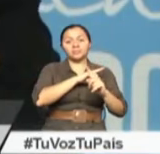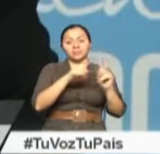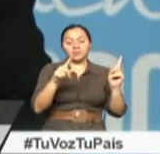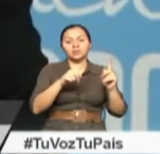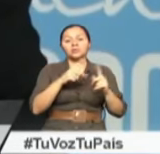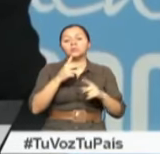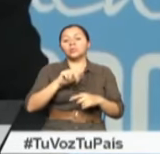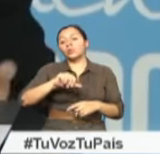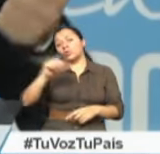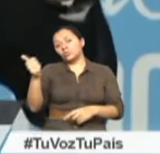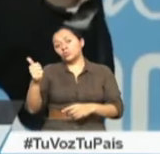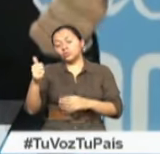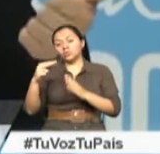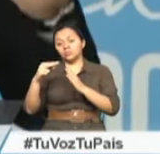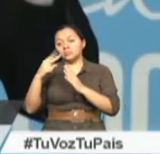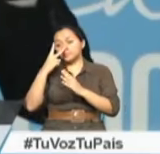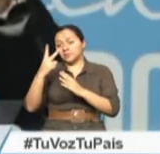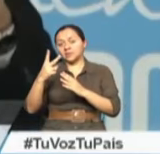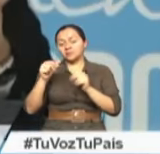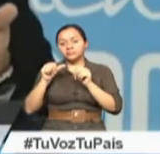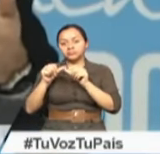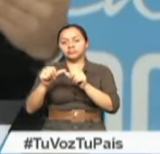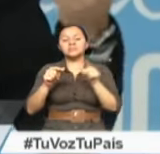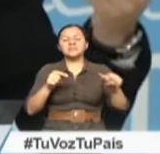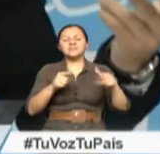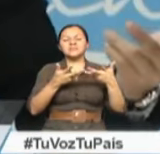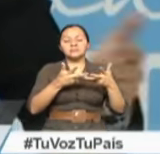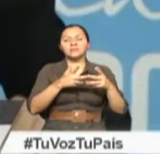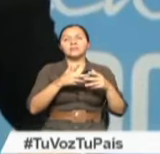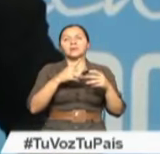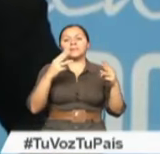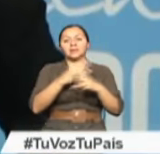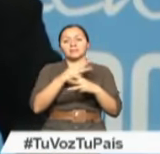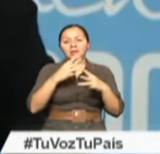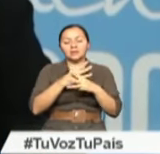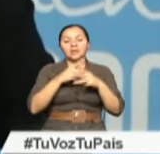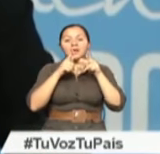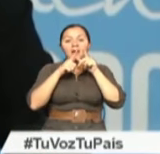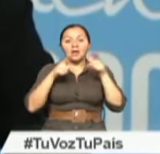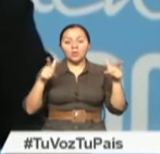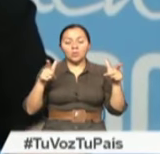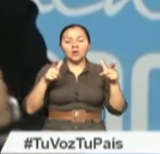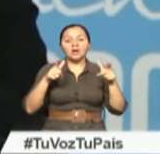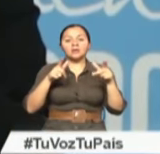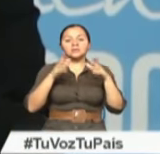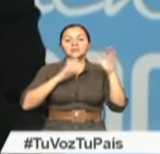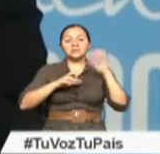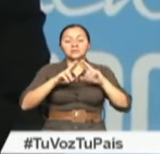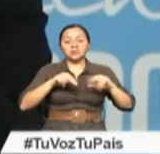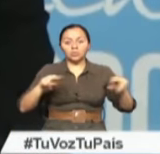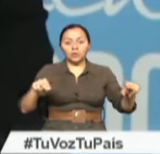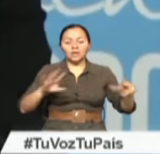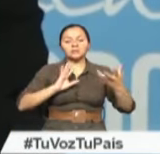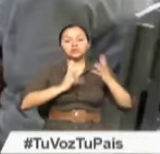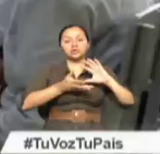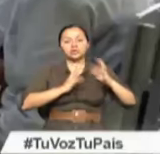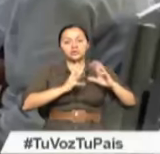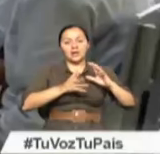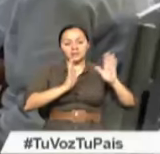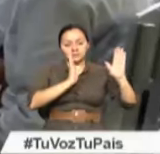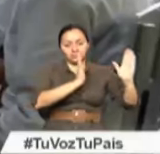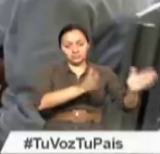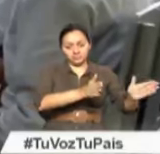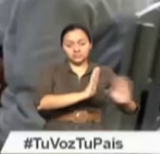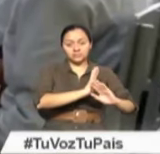dominios de los estándares educativos. matemática, lengua, ciencias naturales y estudios sociales. Y la segunda